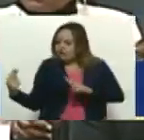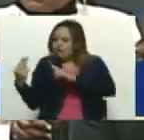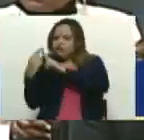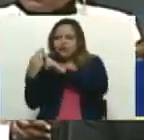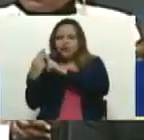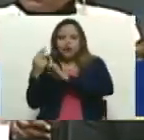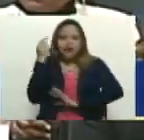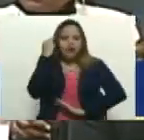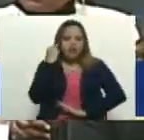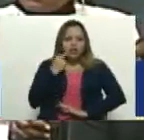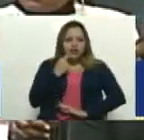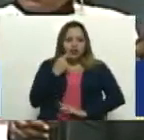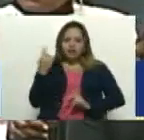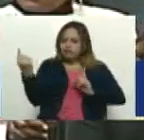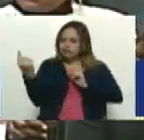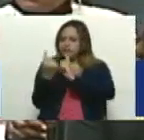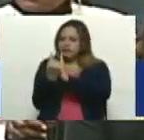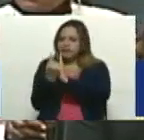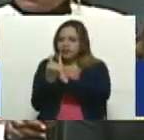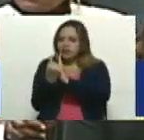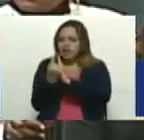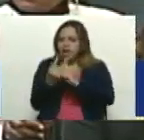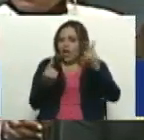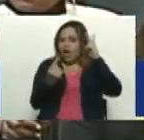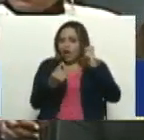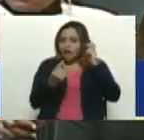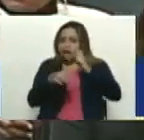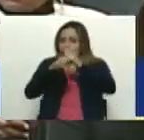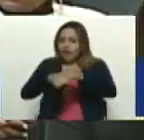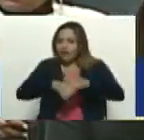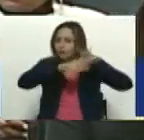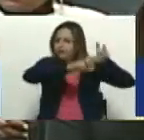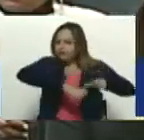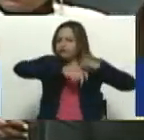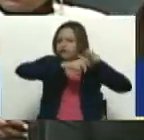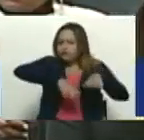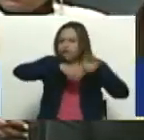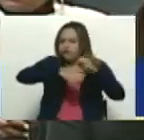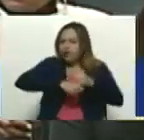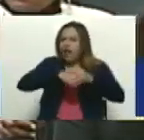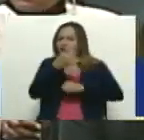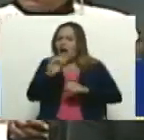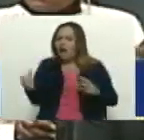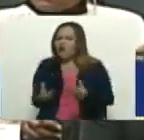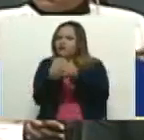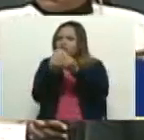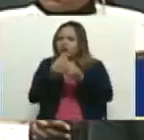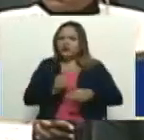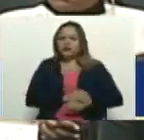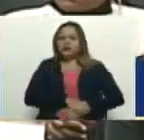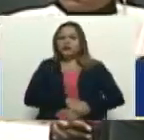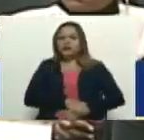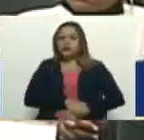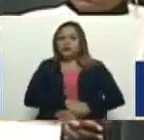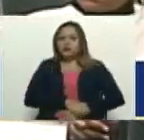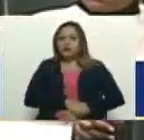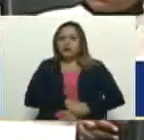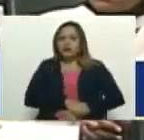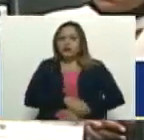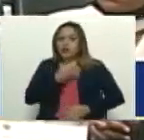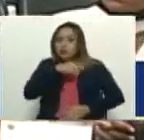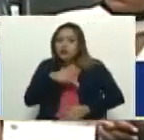él, oigan sonar sus espuelas, va cabalgando con él. Y si agudizamos el